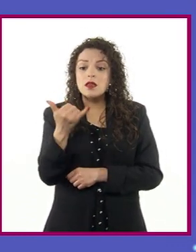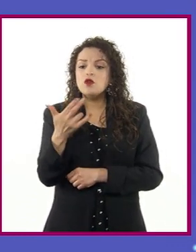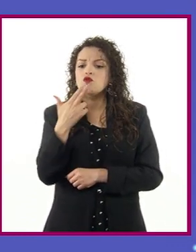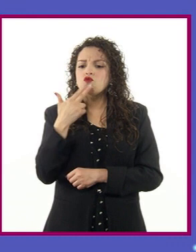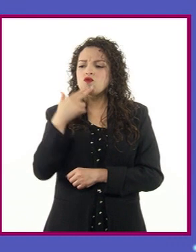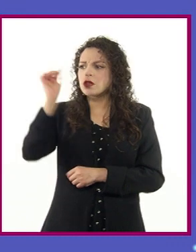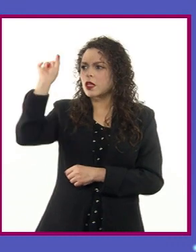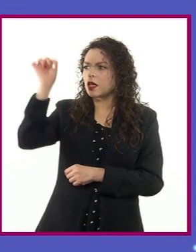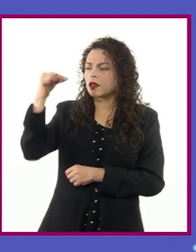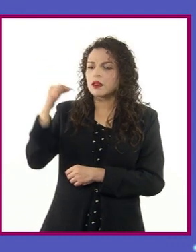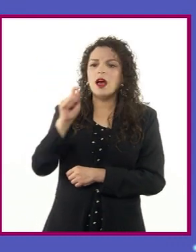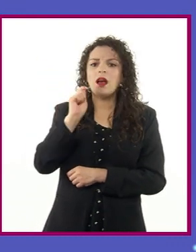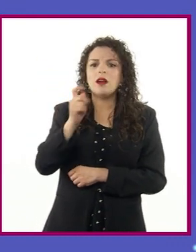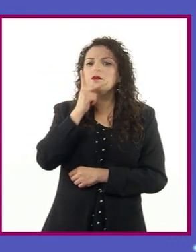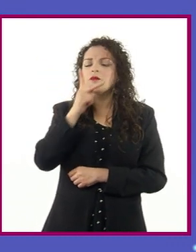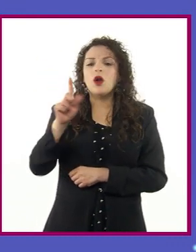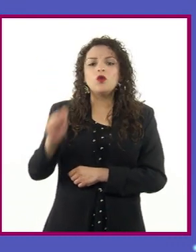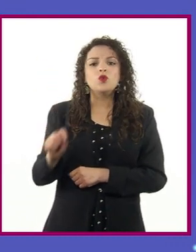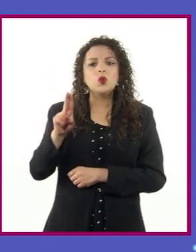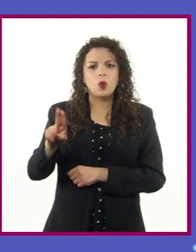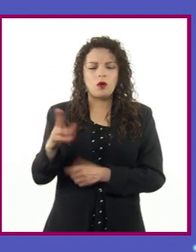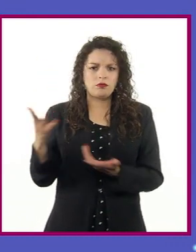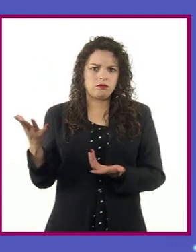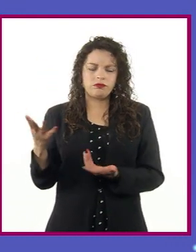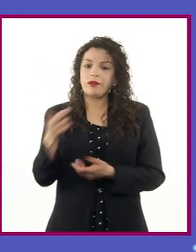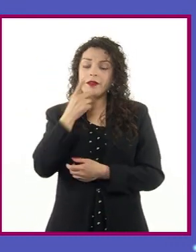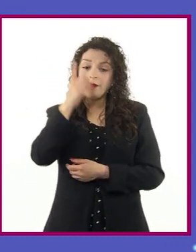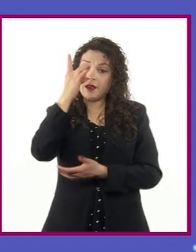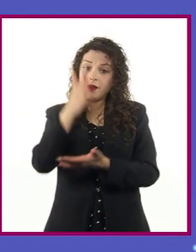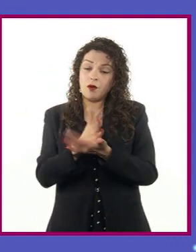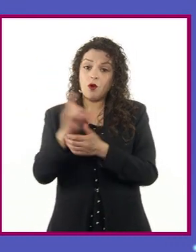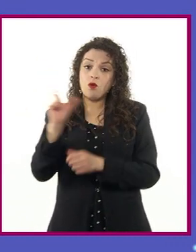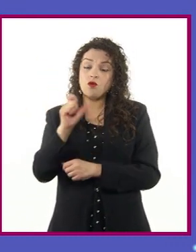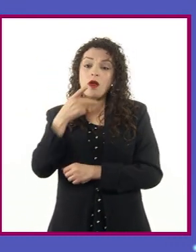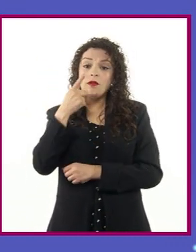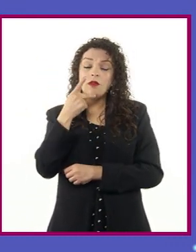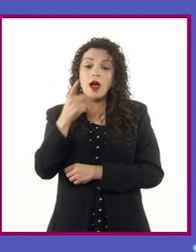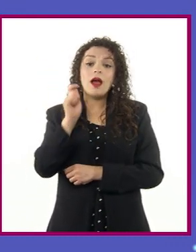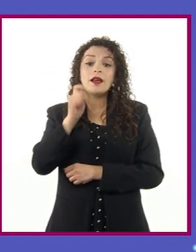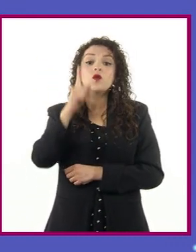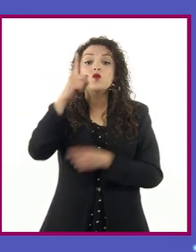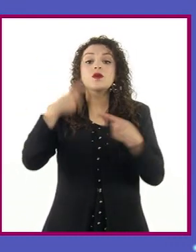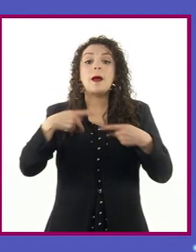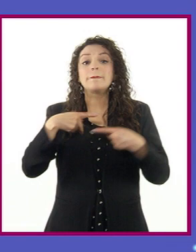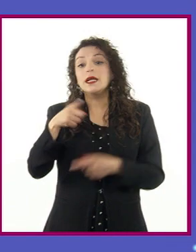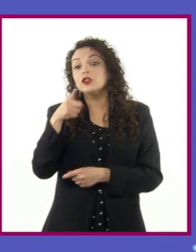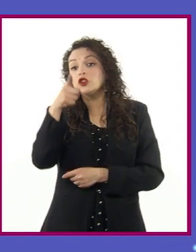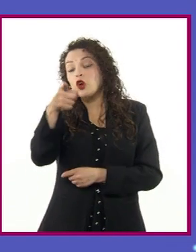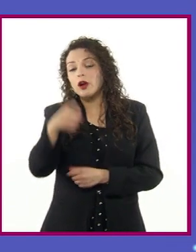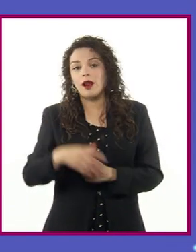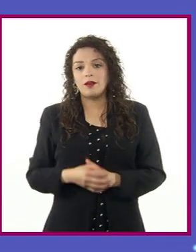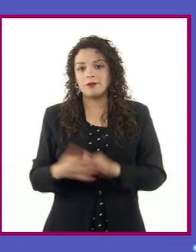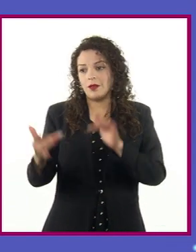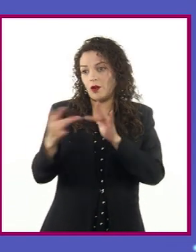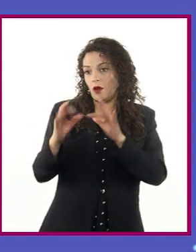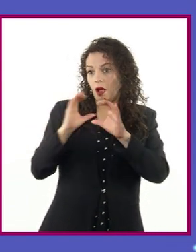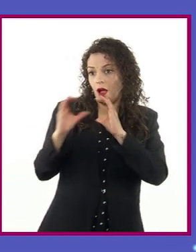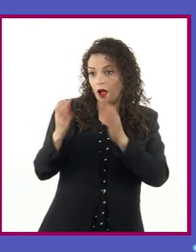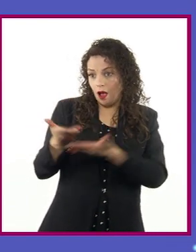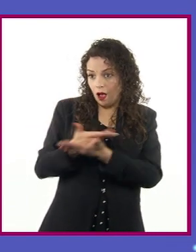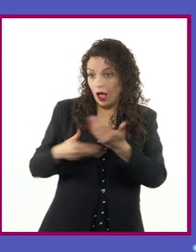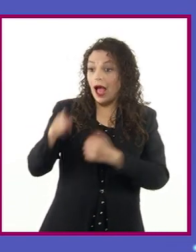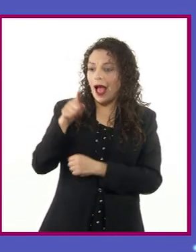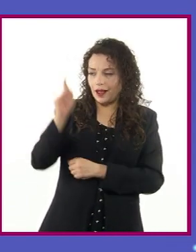vocablo tú. Y la regla indica que solamente se pone acento cuando nos referimos a la persona con la que interactuamos. Y en